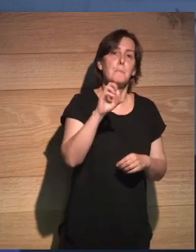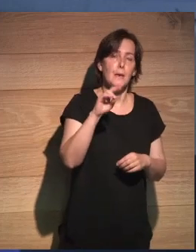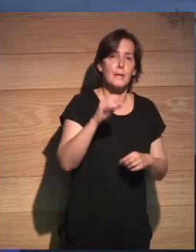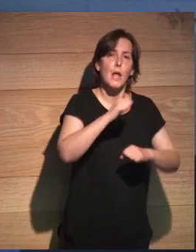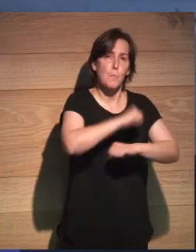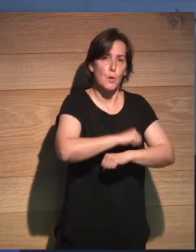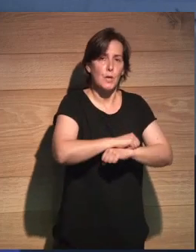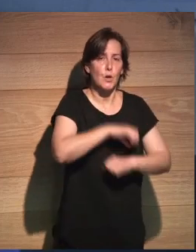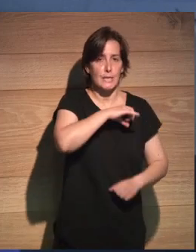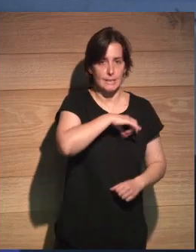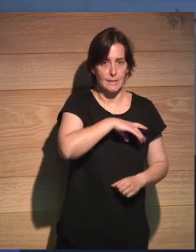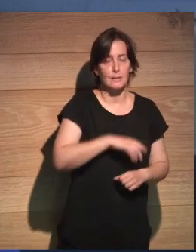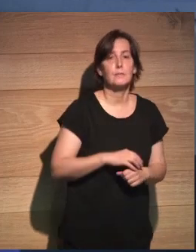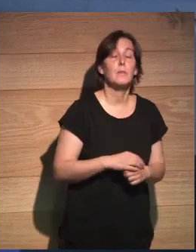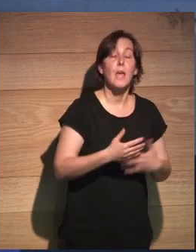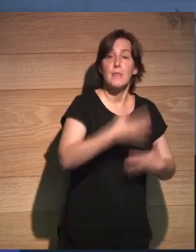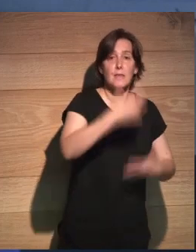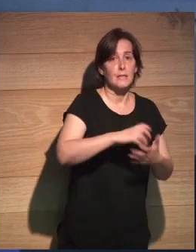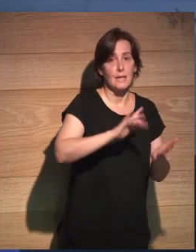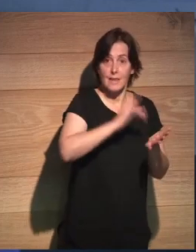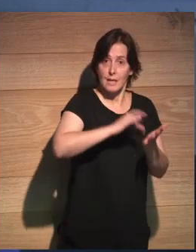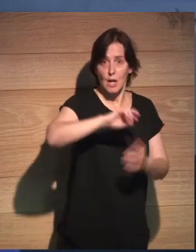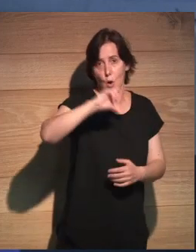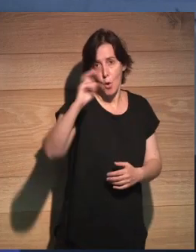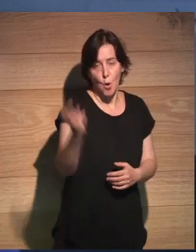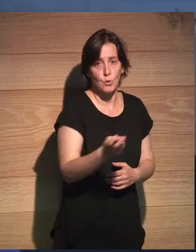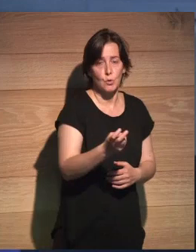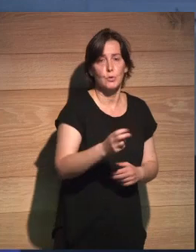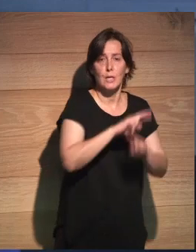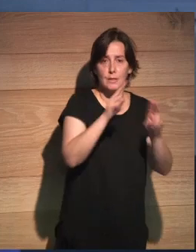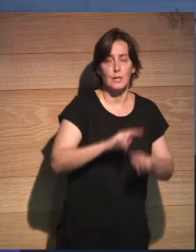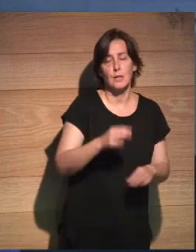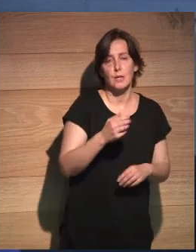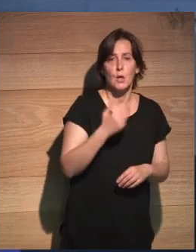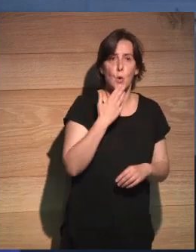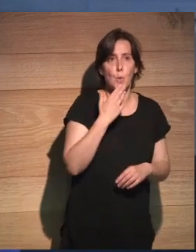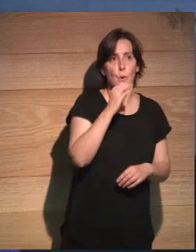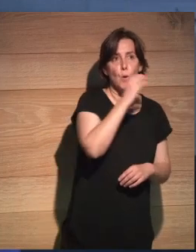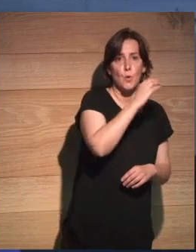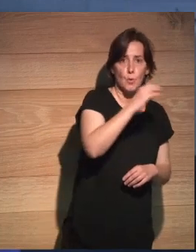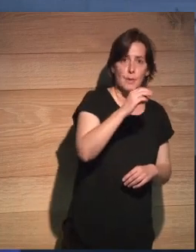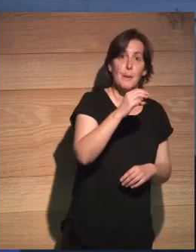de Chile y otros digitales internacionales como BBC Mundo y Univisión.